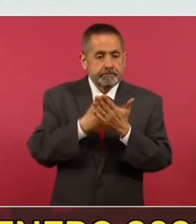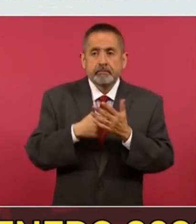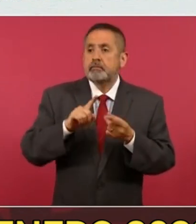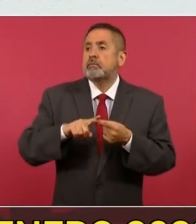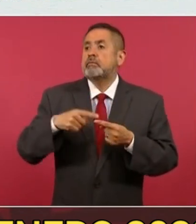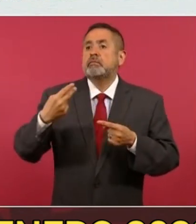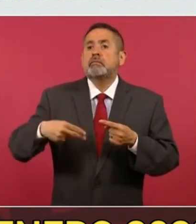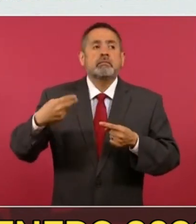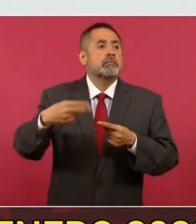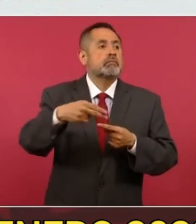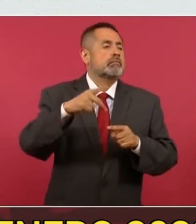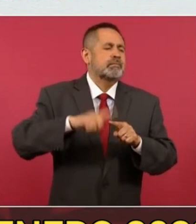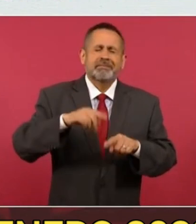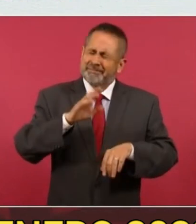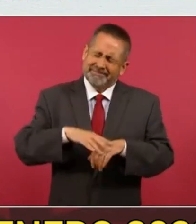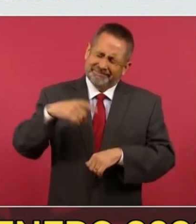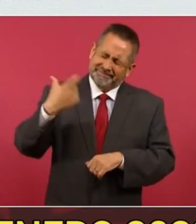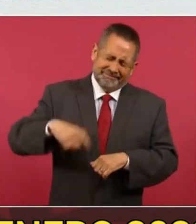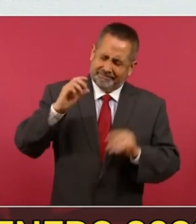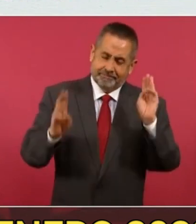del mundo.